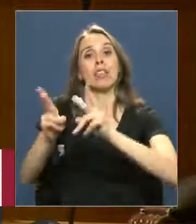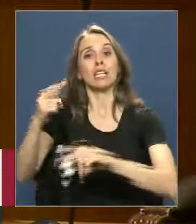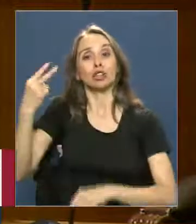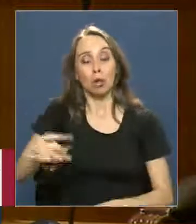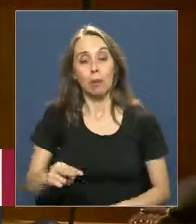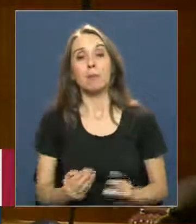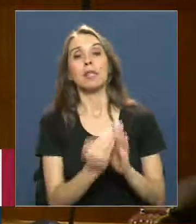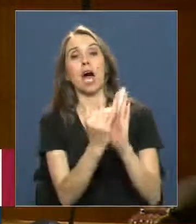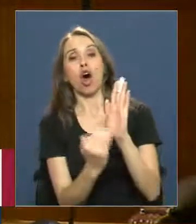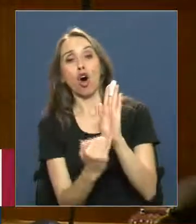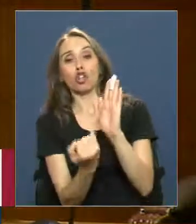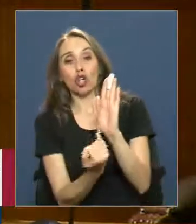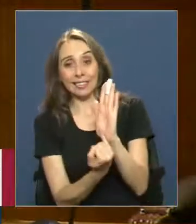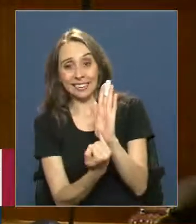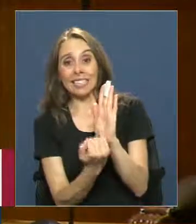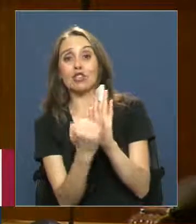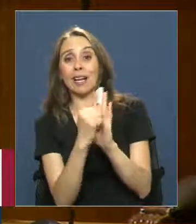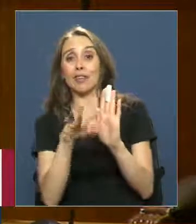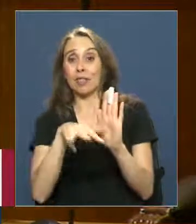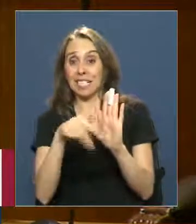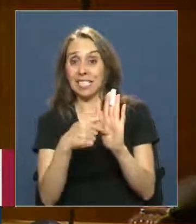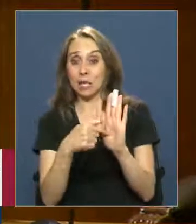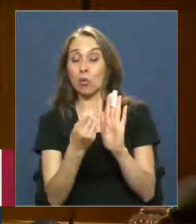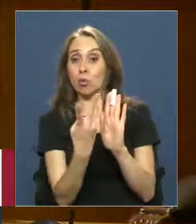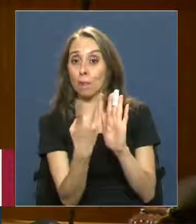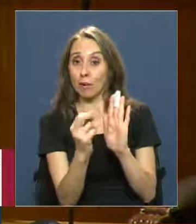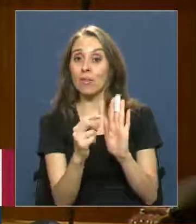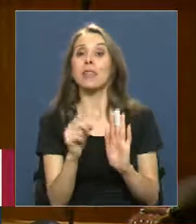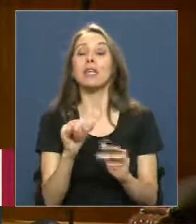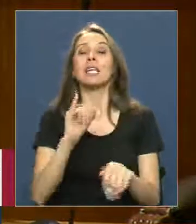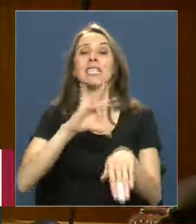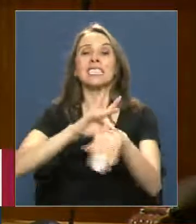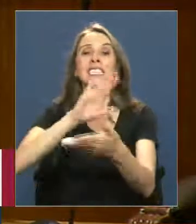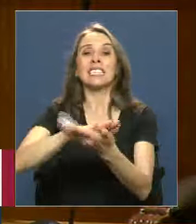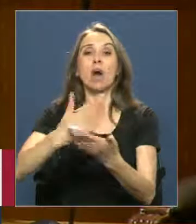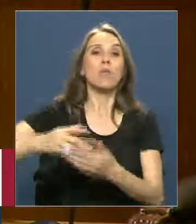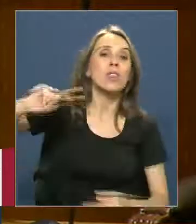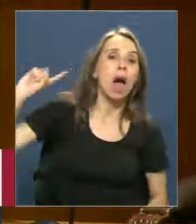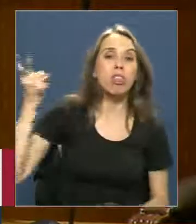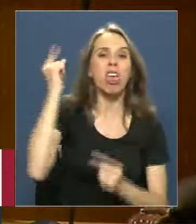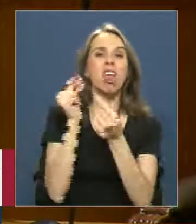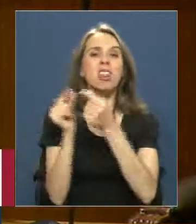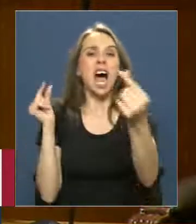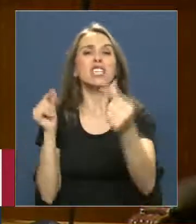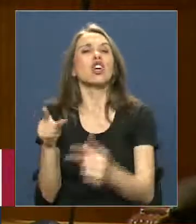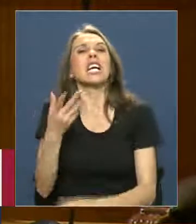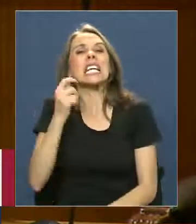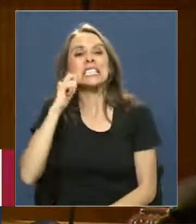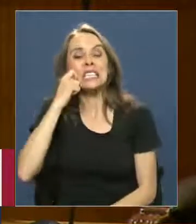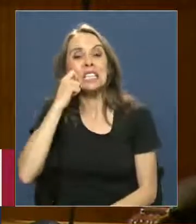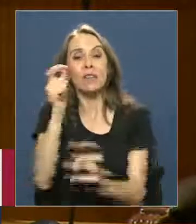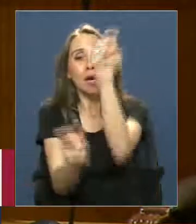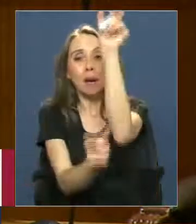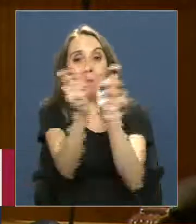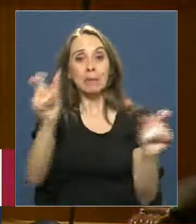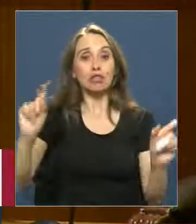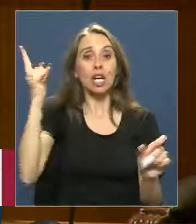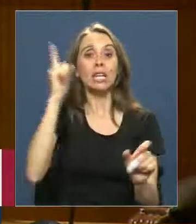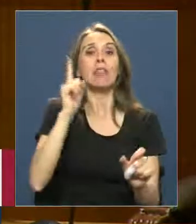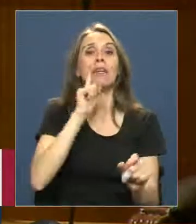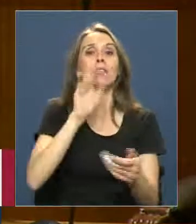siguiente incluye dentro de dichas limitaciones la salubridad nacional, que se refiere principalmente a la salud de la población en